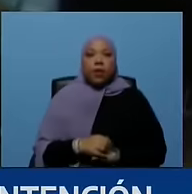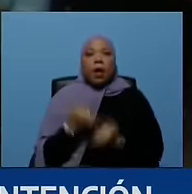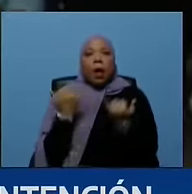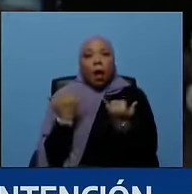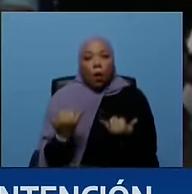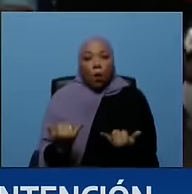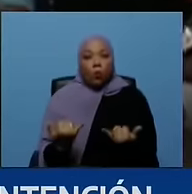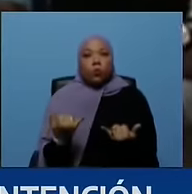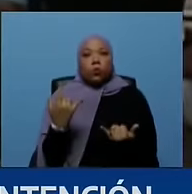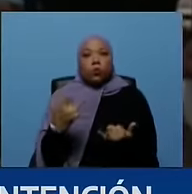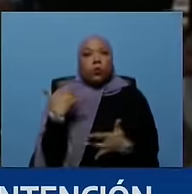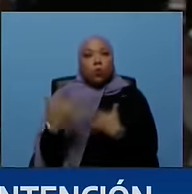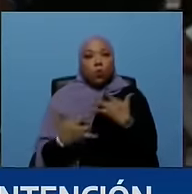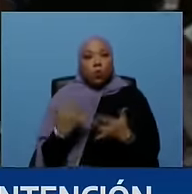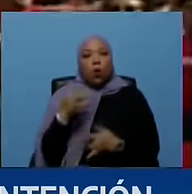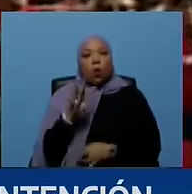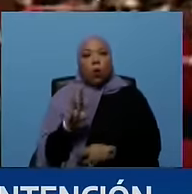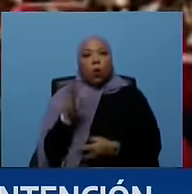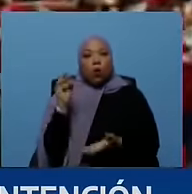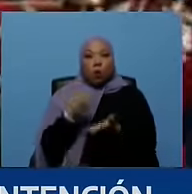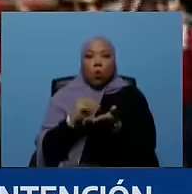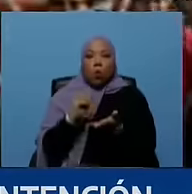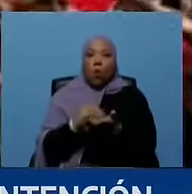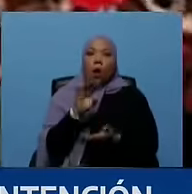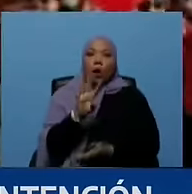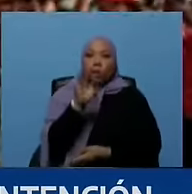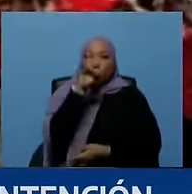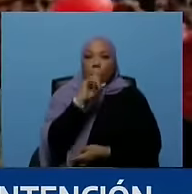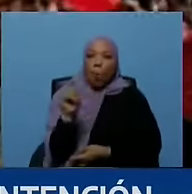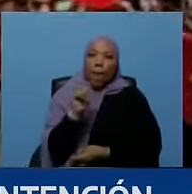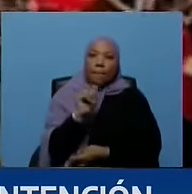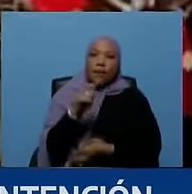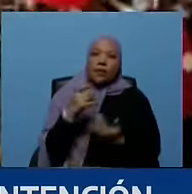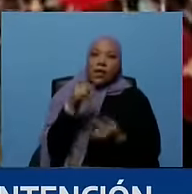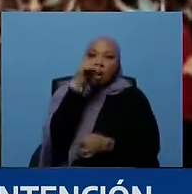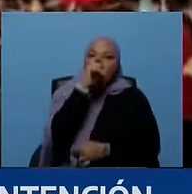Ahora, eso va a ser 4 veces al año.